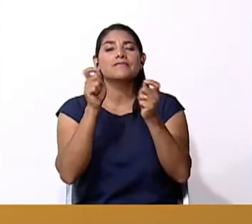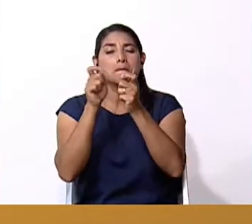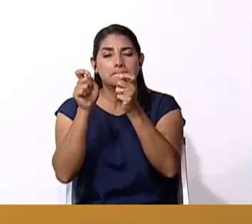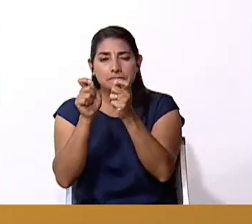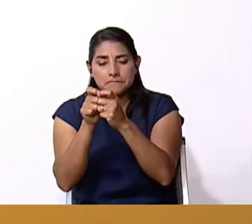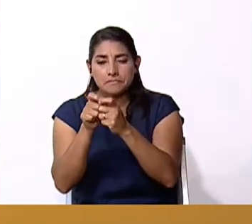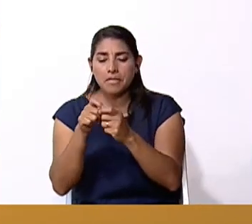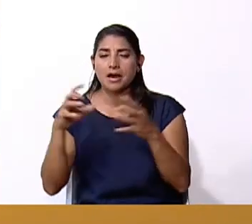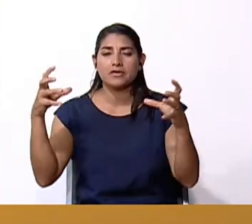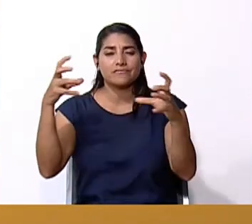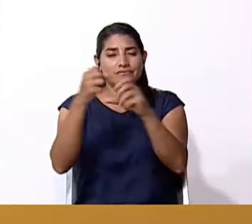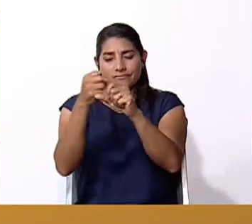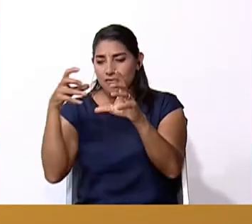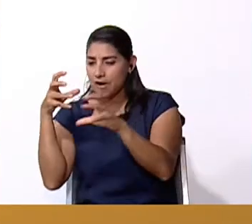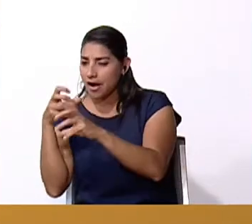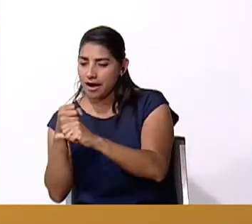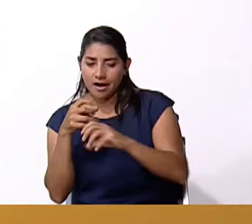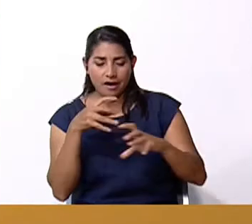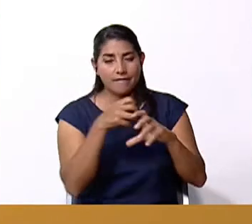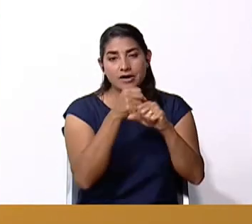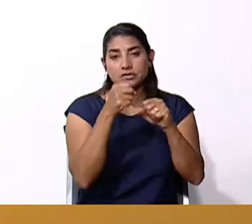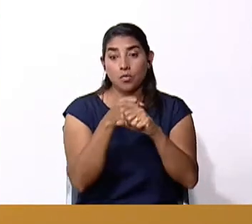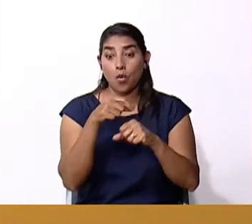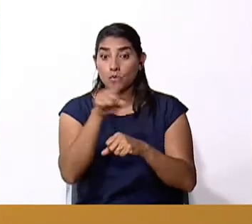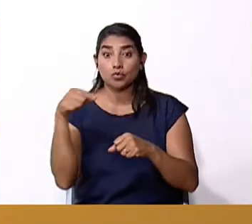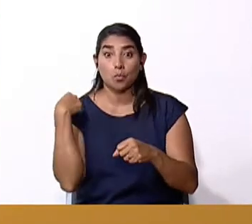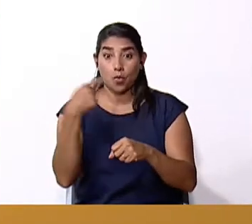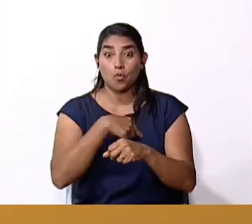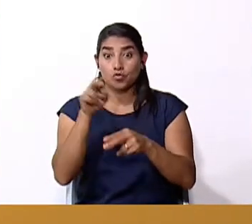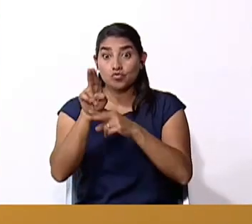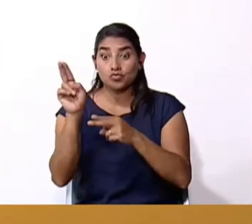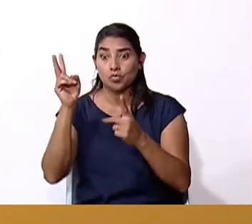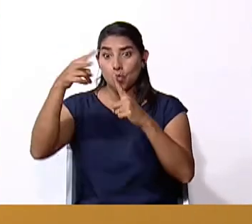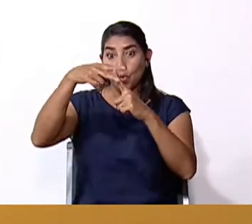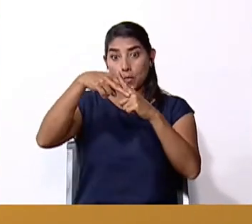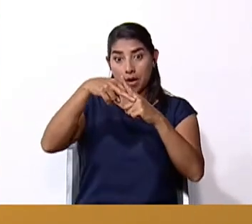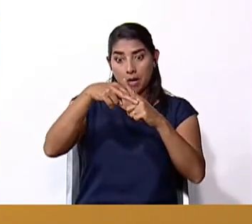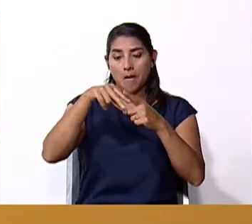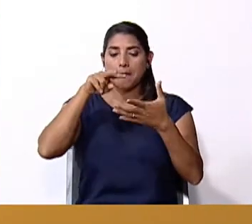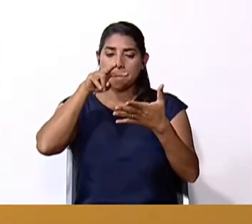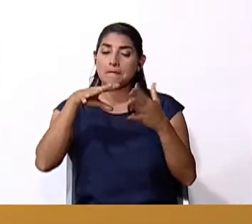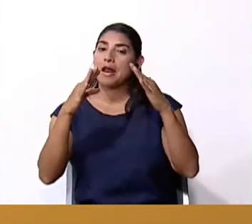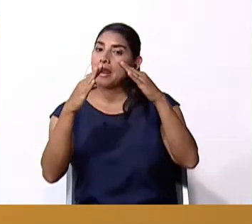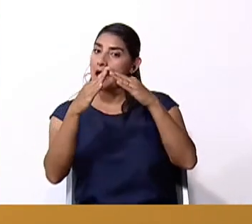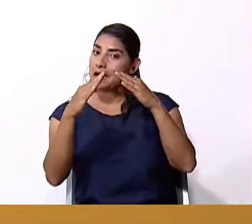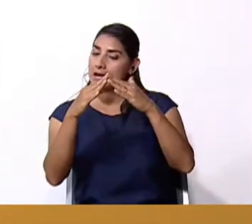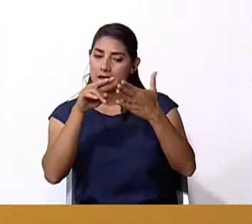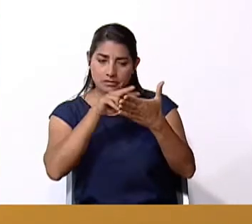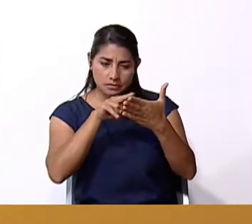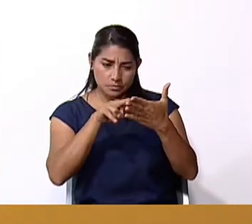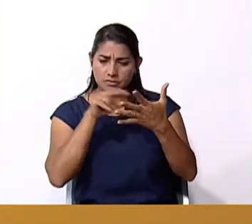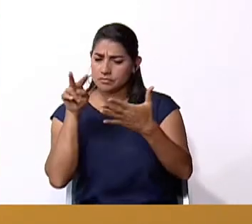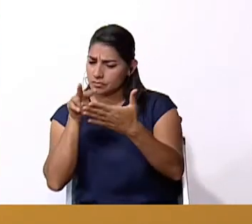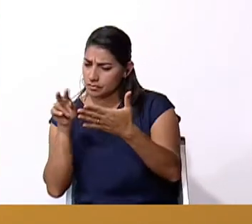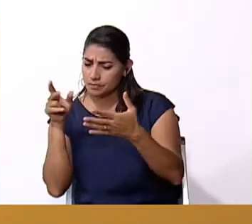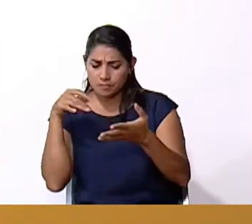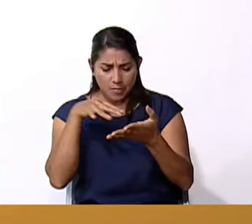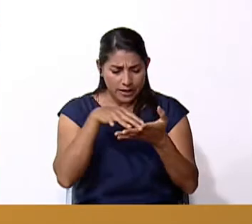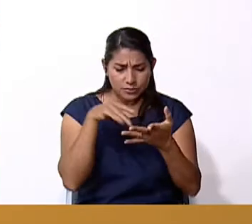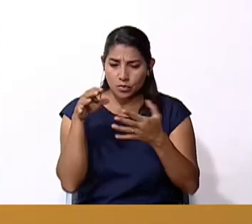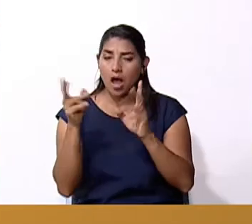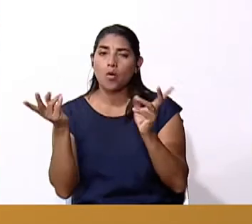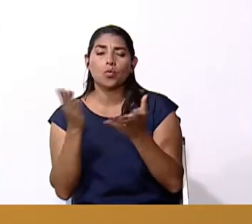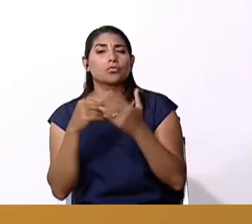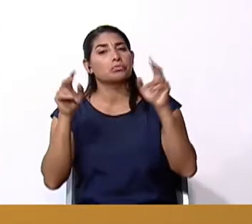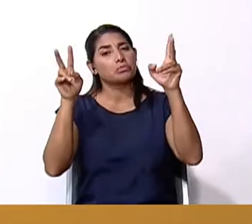para resumir o estrategias que nosotros podemos implementar en la casa cuando tenemos que estudiar algún